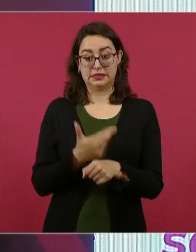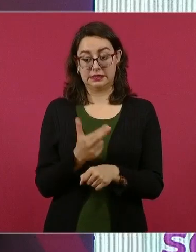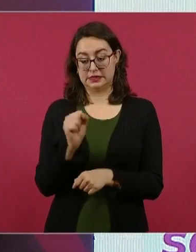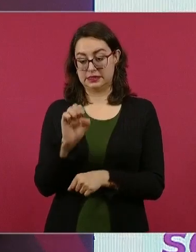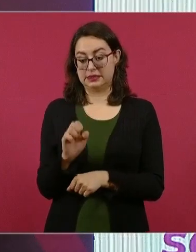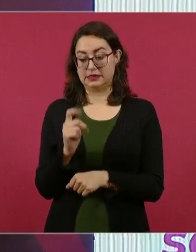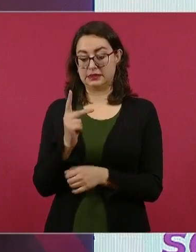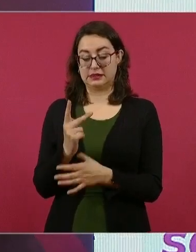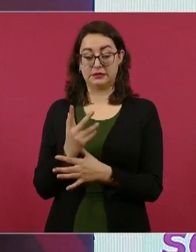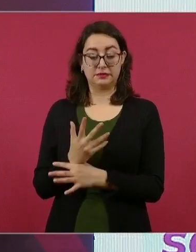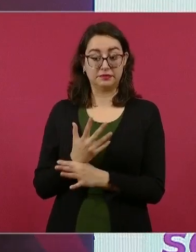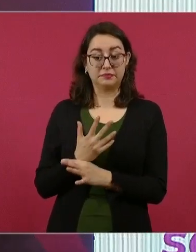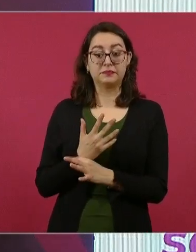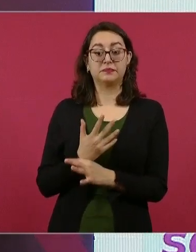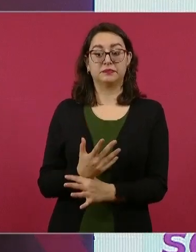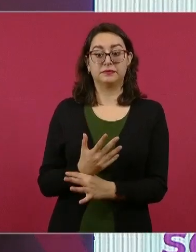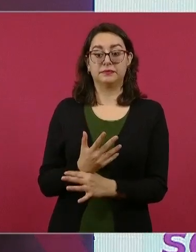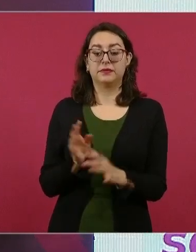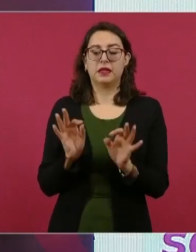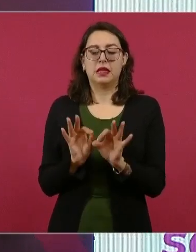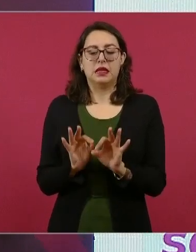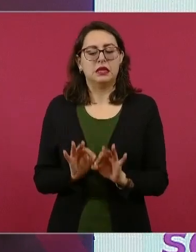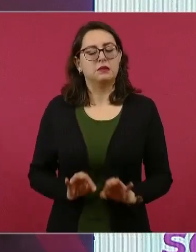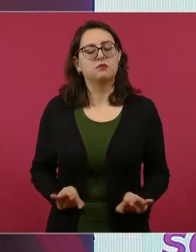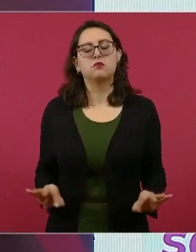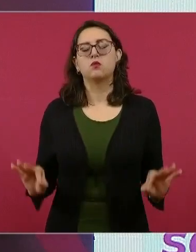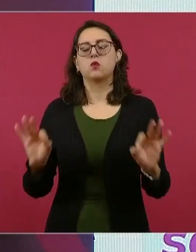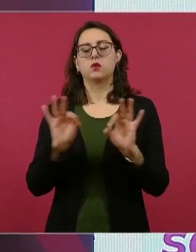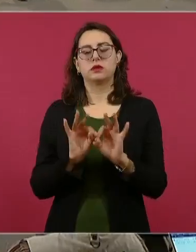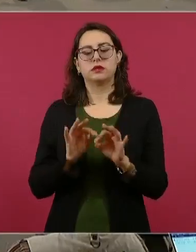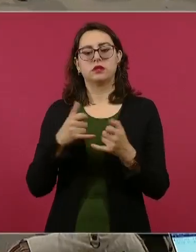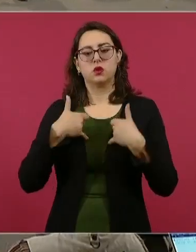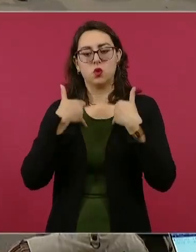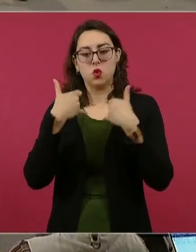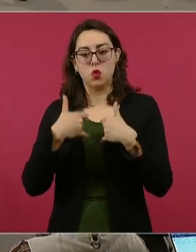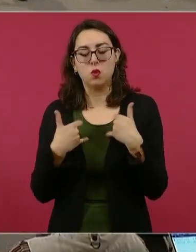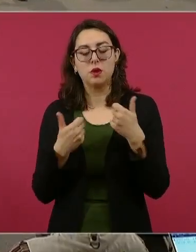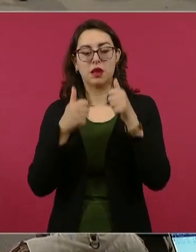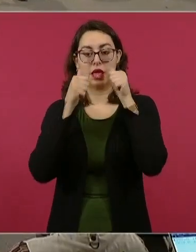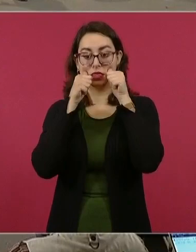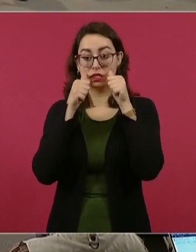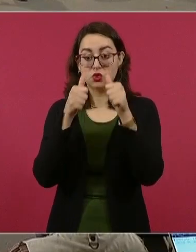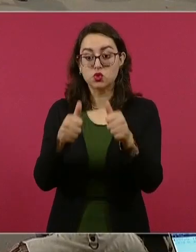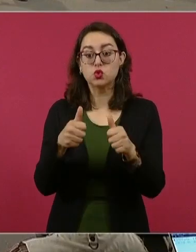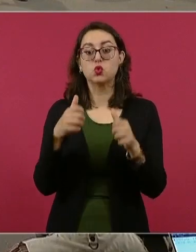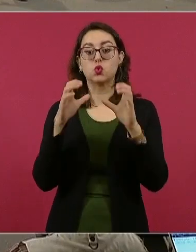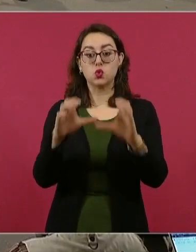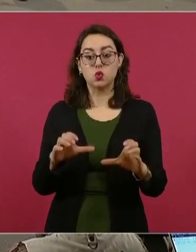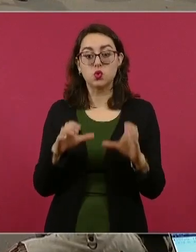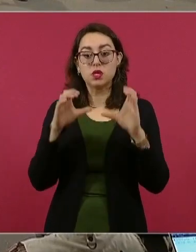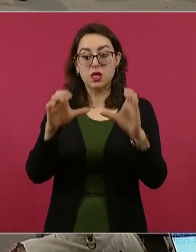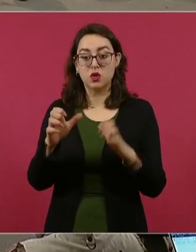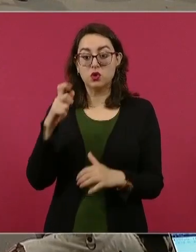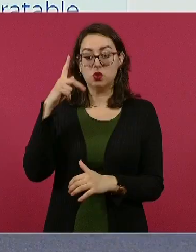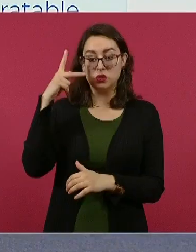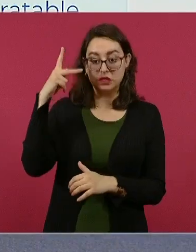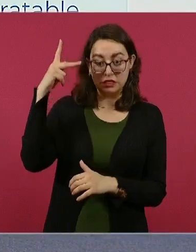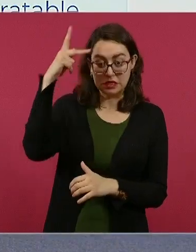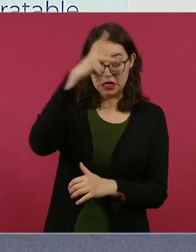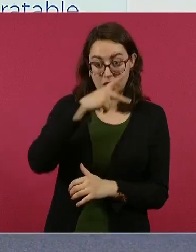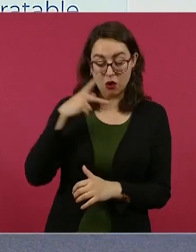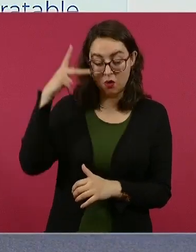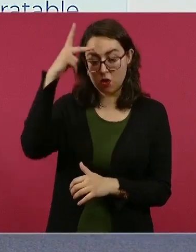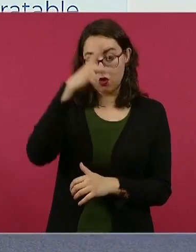aspecto tan importante del cuidado emocional, del cuidado psicológico que debemos tener para todas las personas, pero